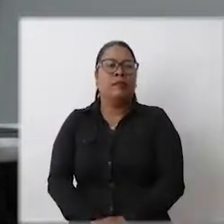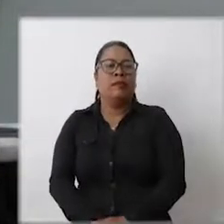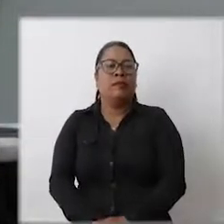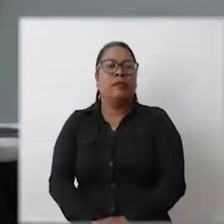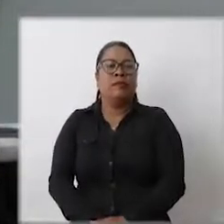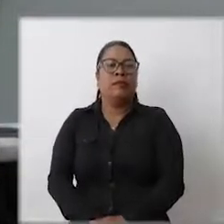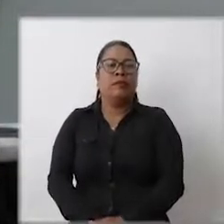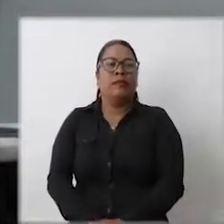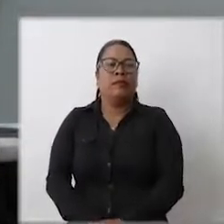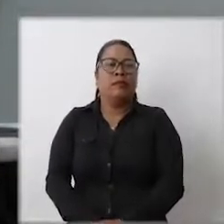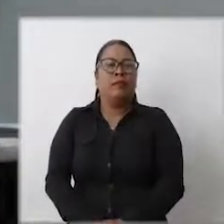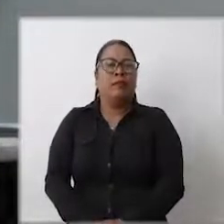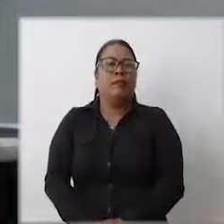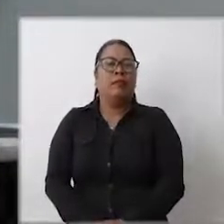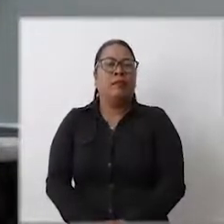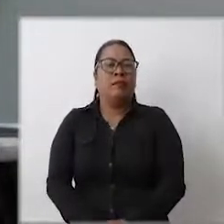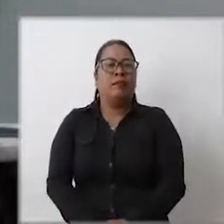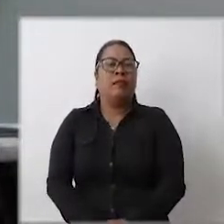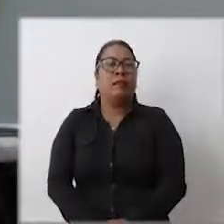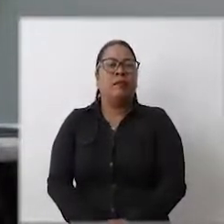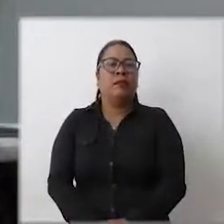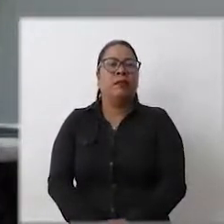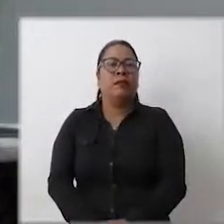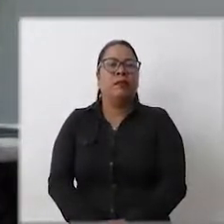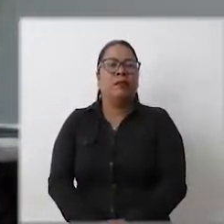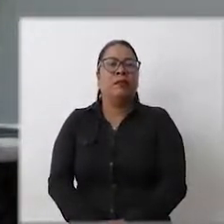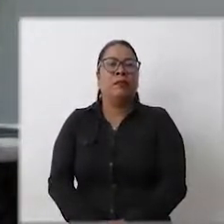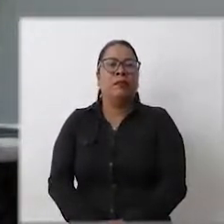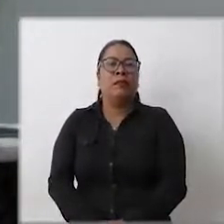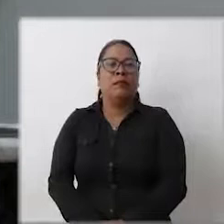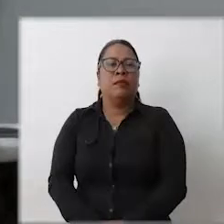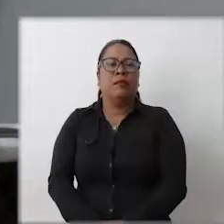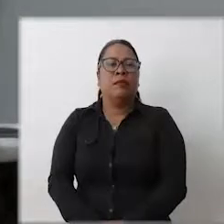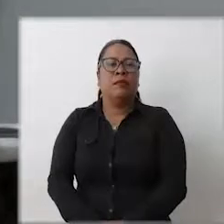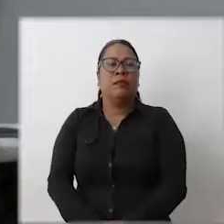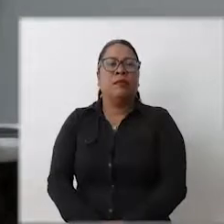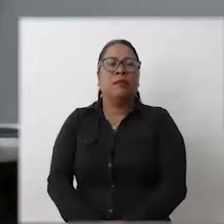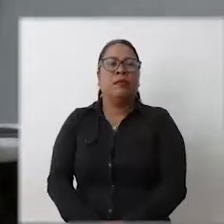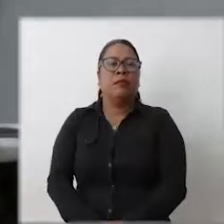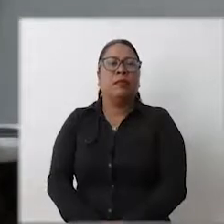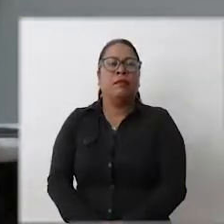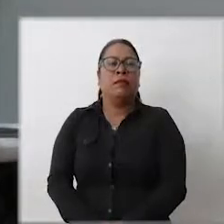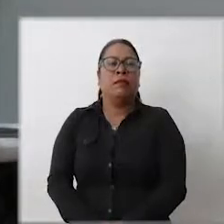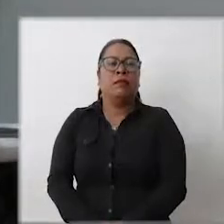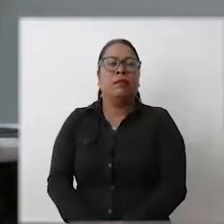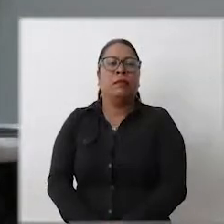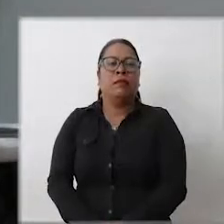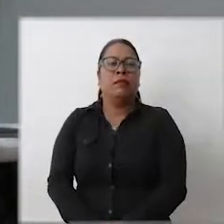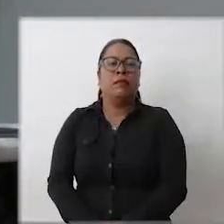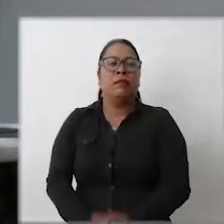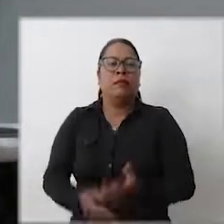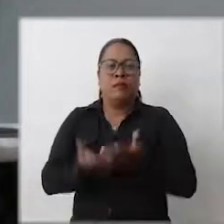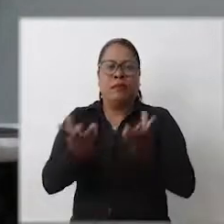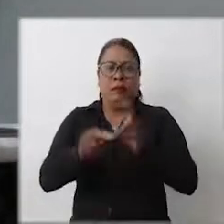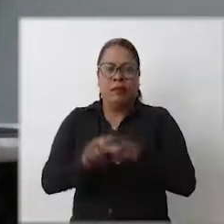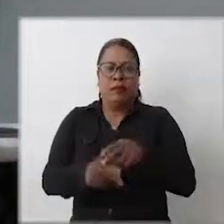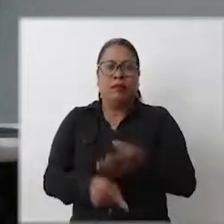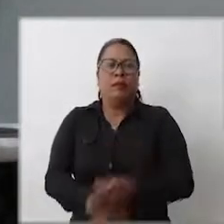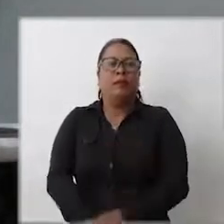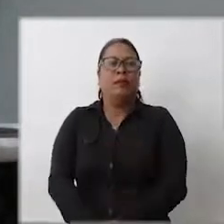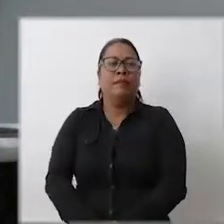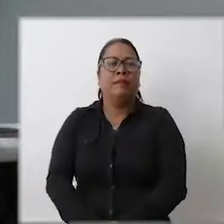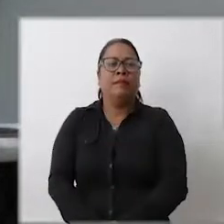con mayor cercanía, el contenido de este proyecto, de este programa, que el día domingo, por cierto, vamos a